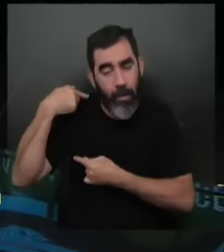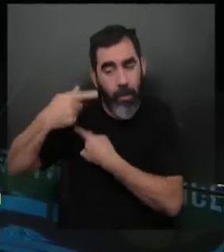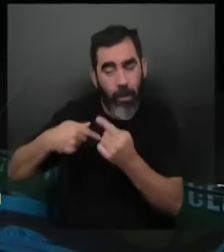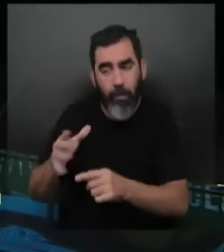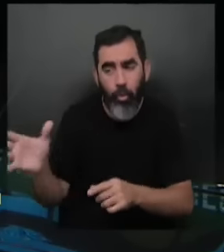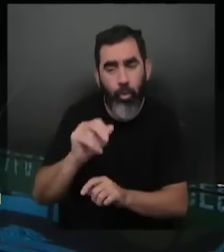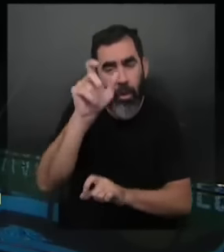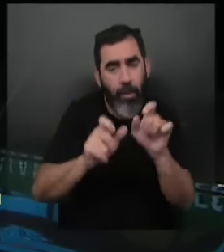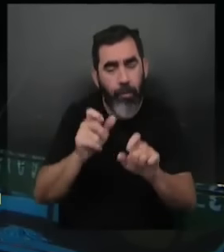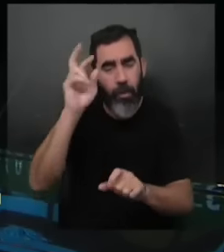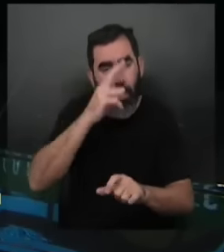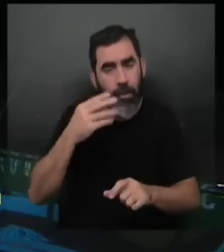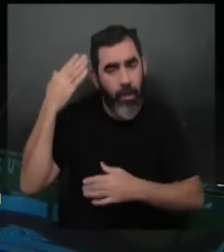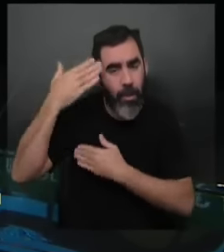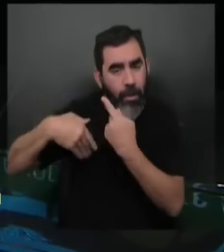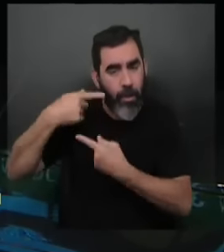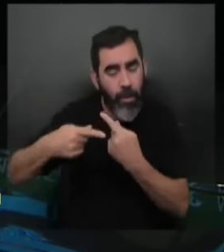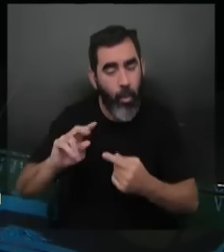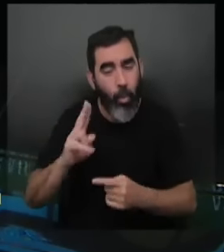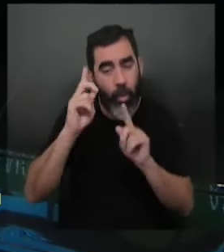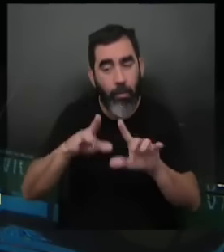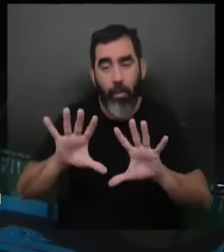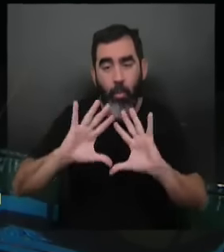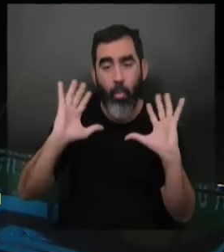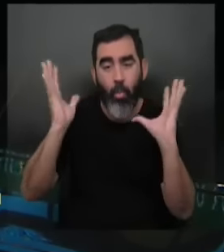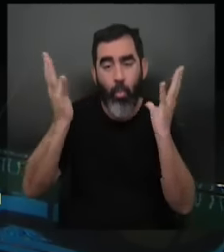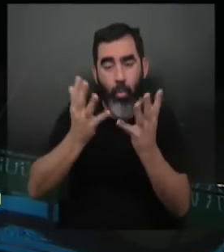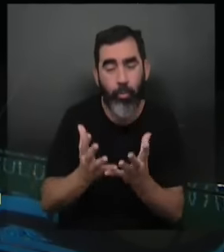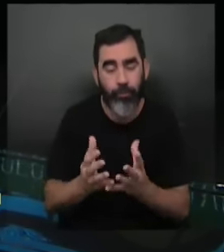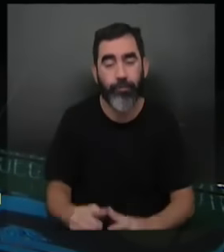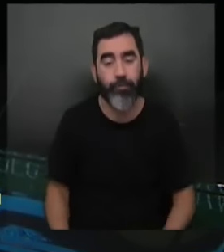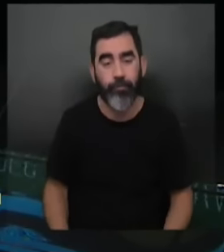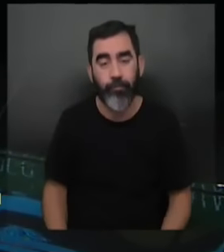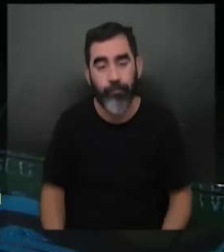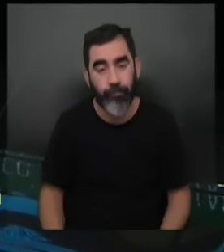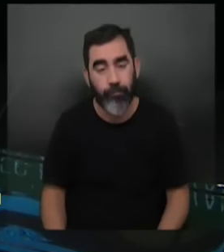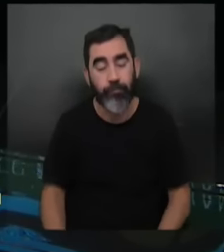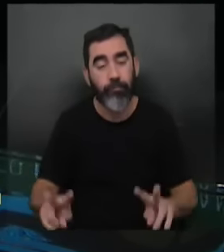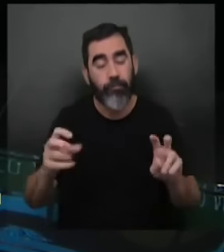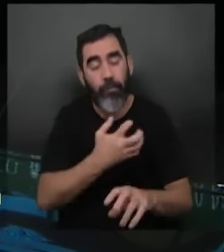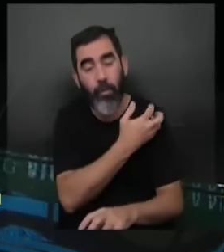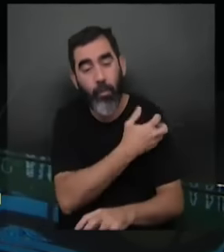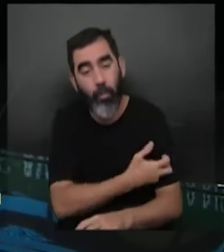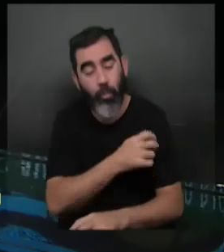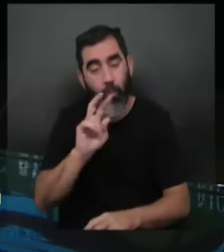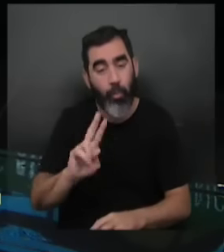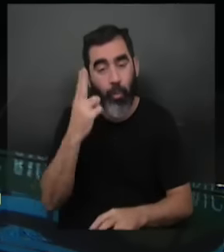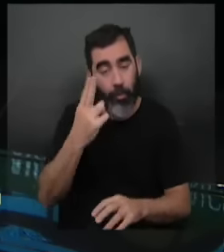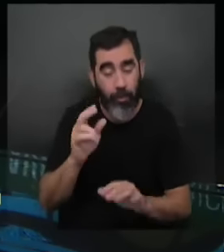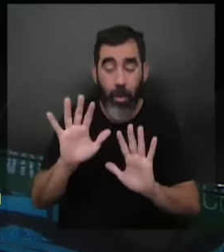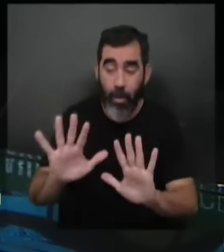las personas afrodescendientes de nuestro país y del mundo que eh Bueno cuando hablan de pobreza en Uruguay tiene cara